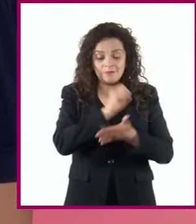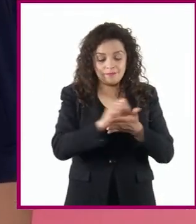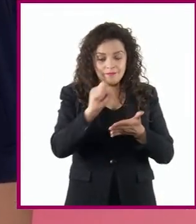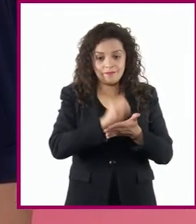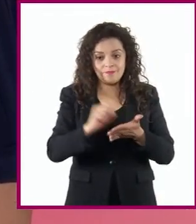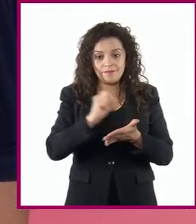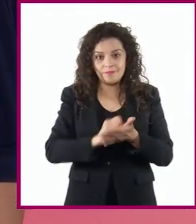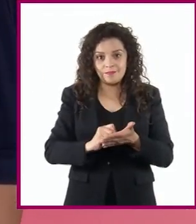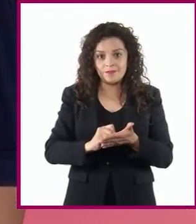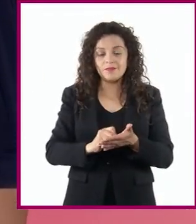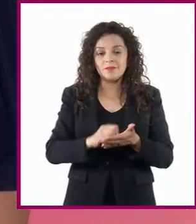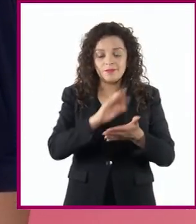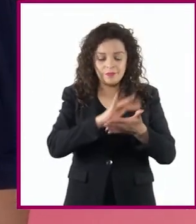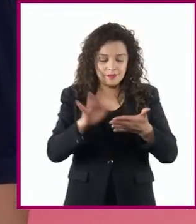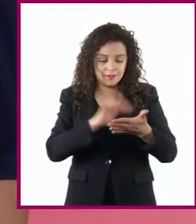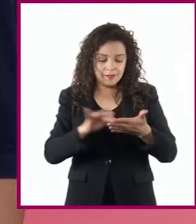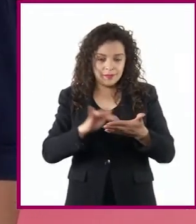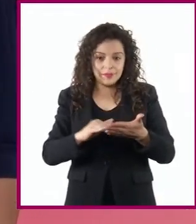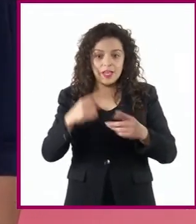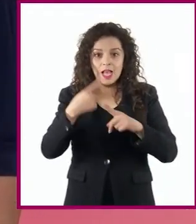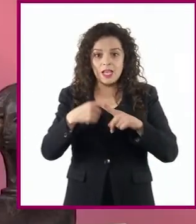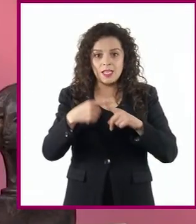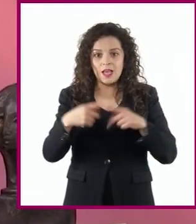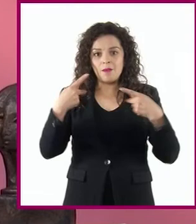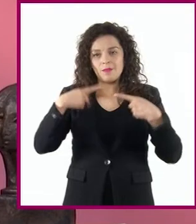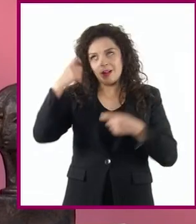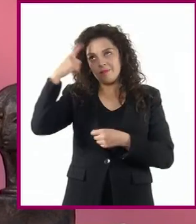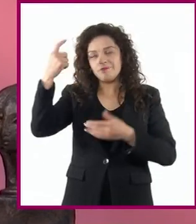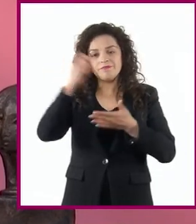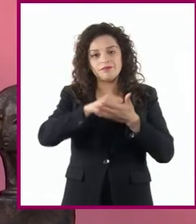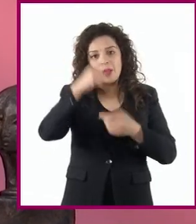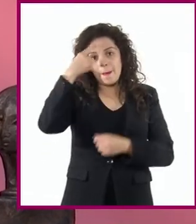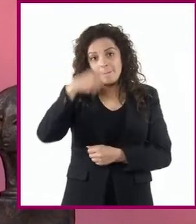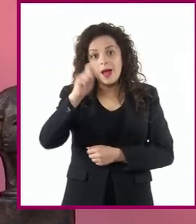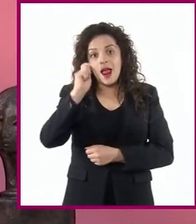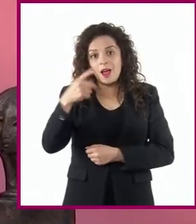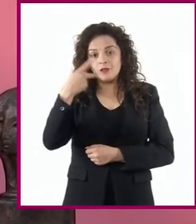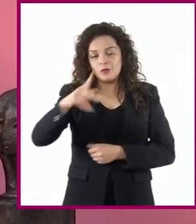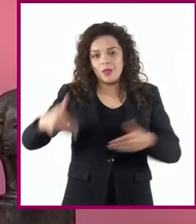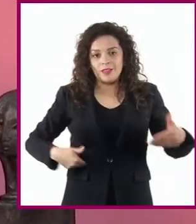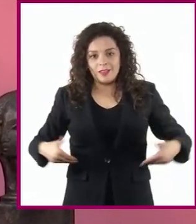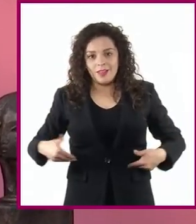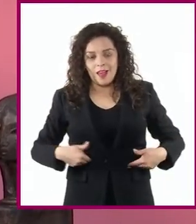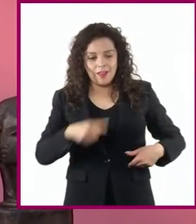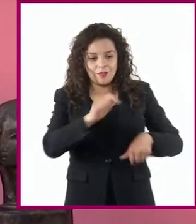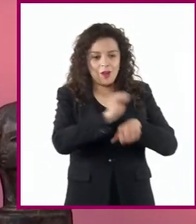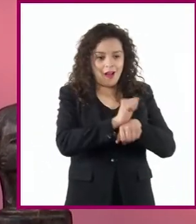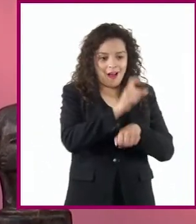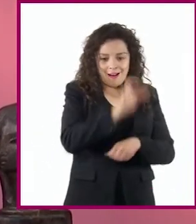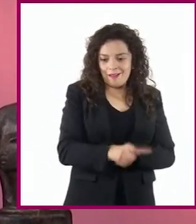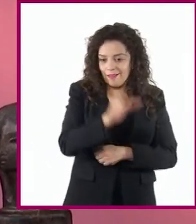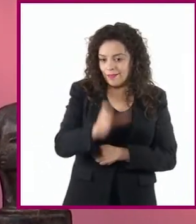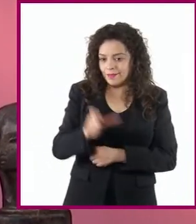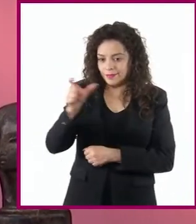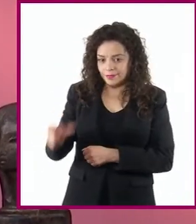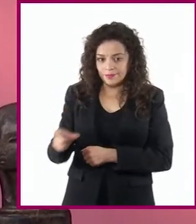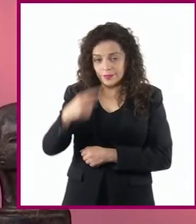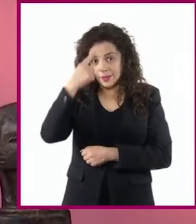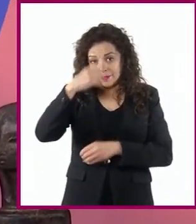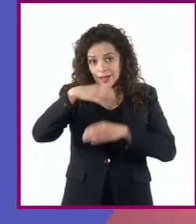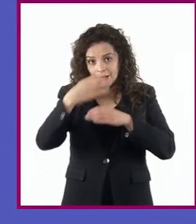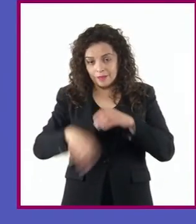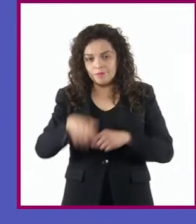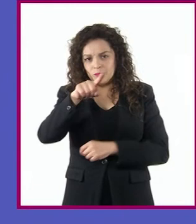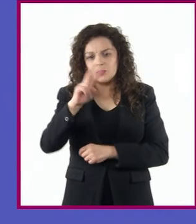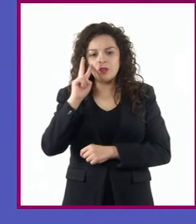un dramaturgo para sus personajes. Para terminar, les sugerimos que consulten en internet el cuento La